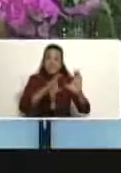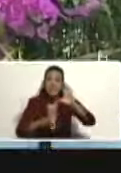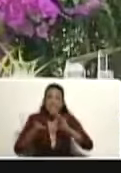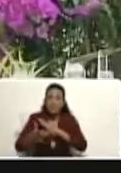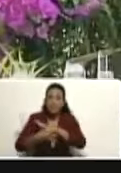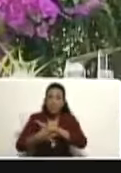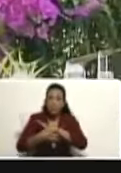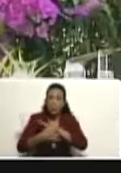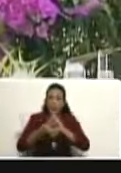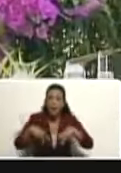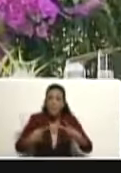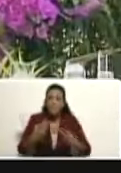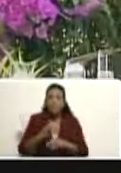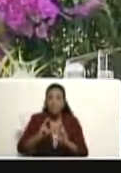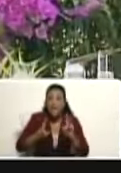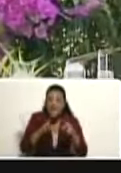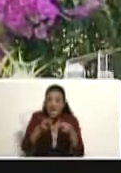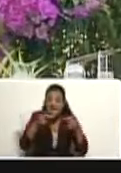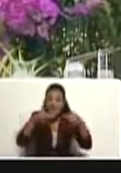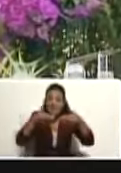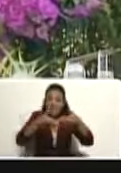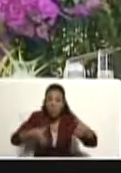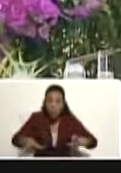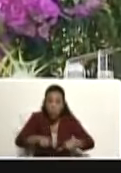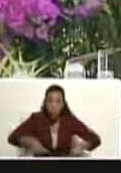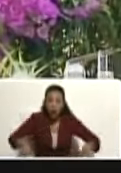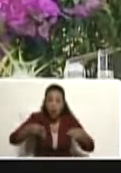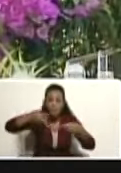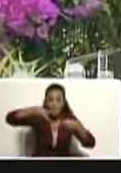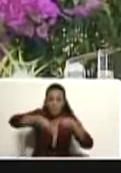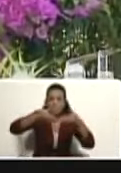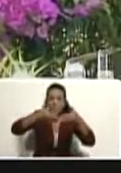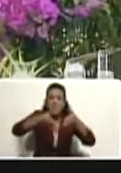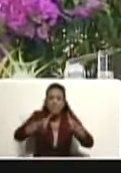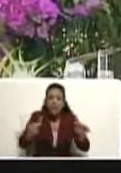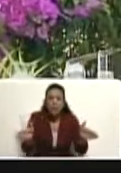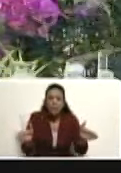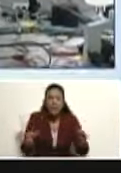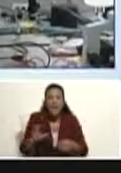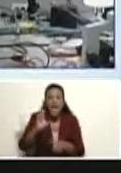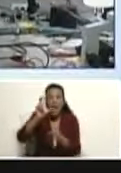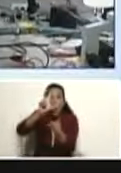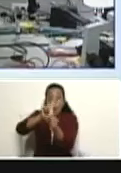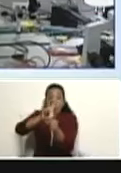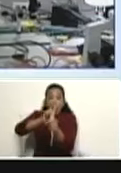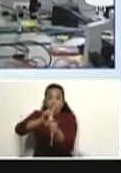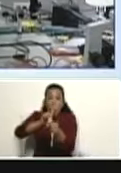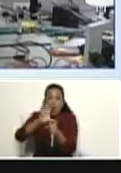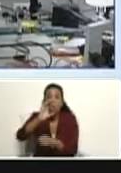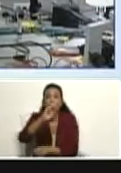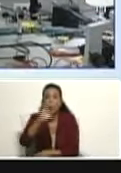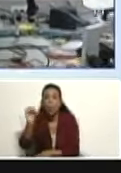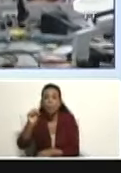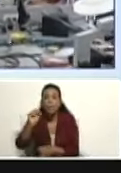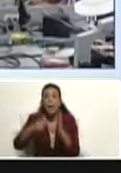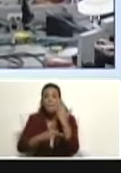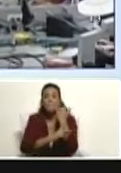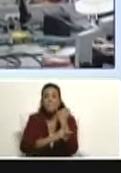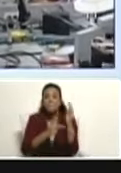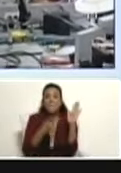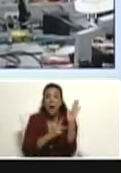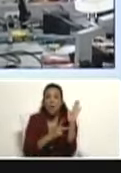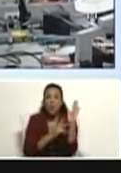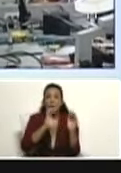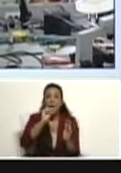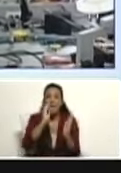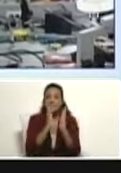Tecnología, inaugurar allá en Coro, Parroquia San Gabriel,